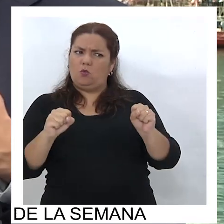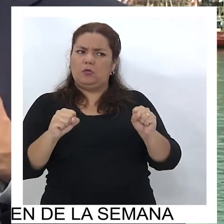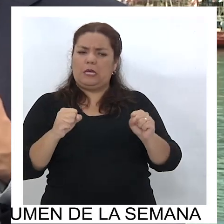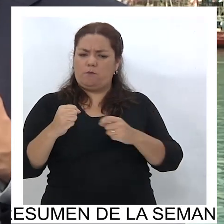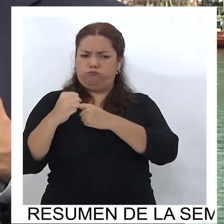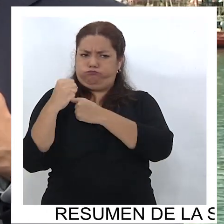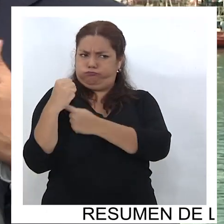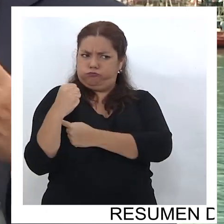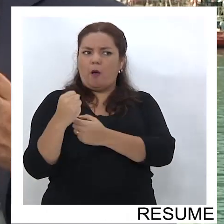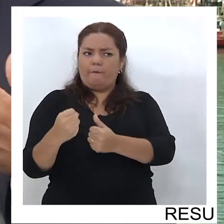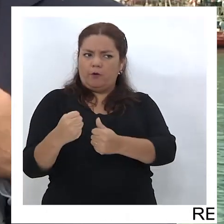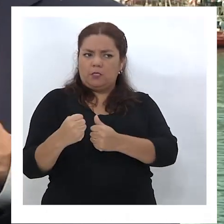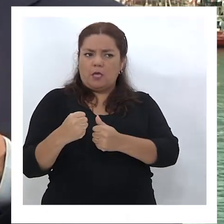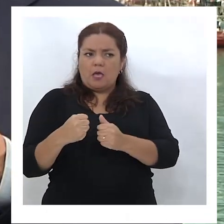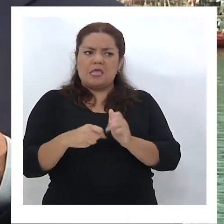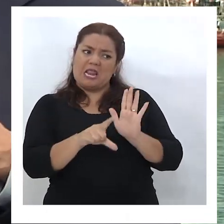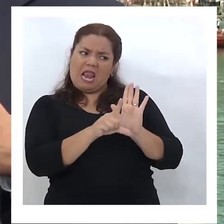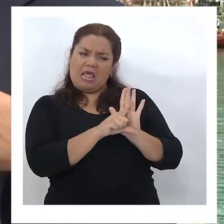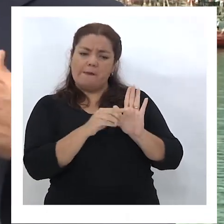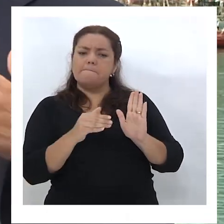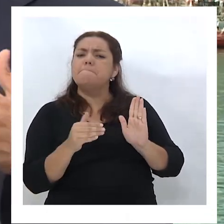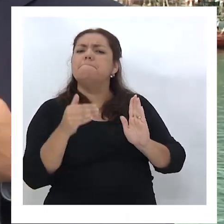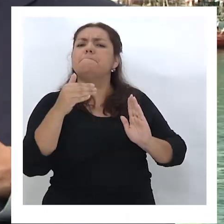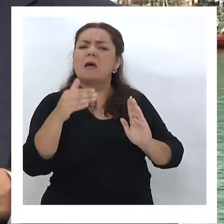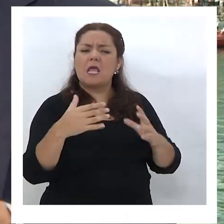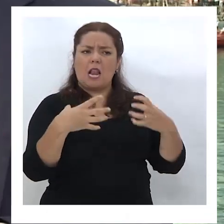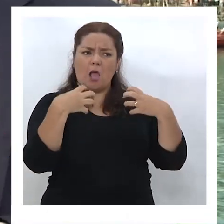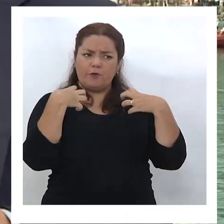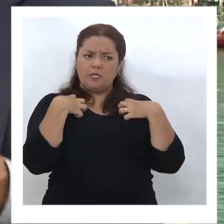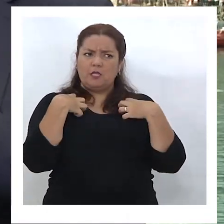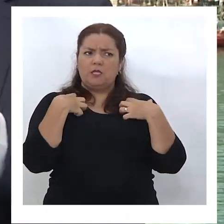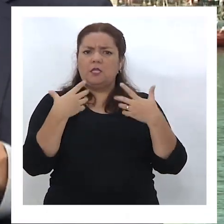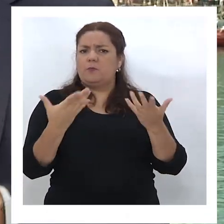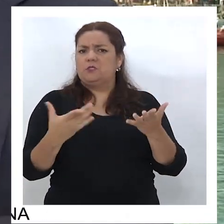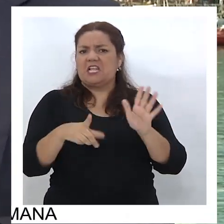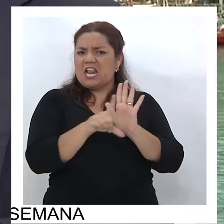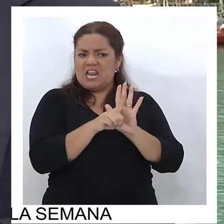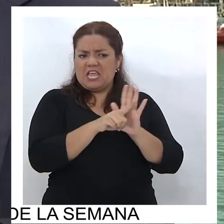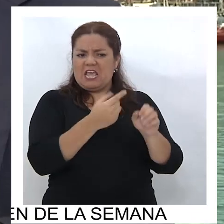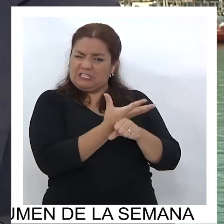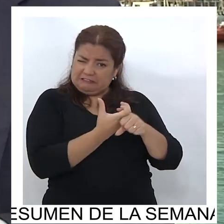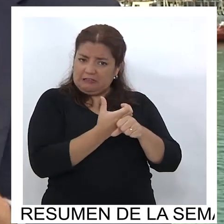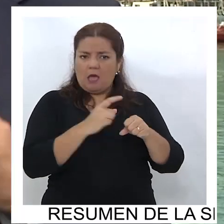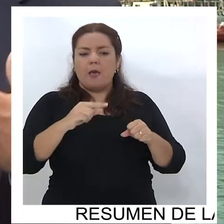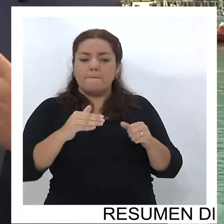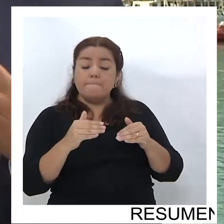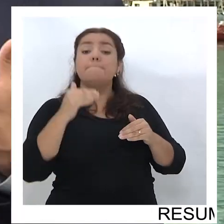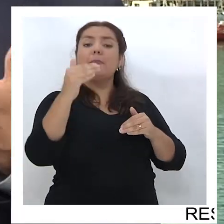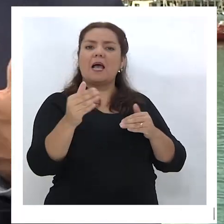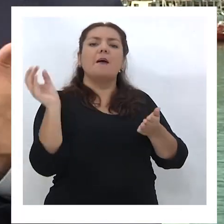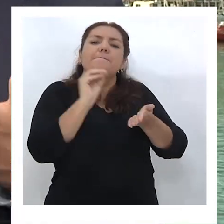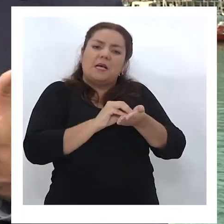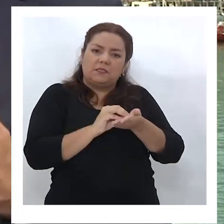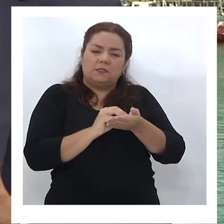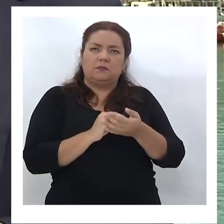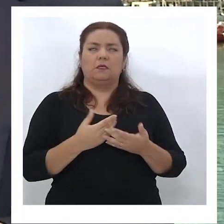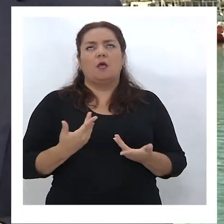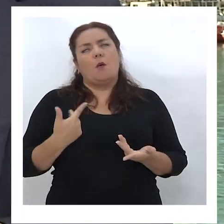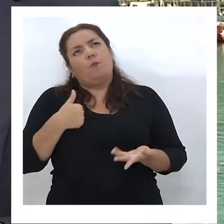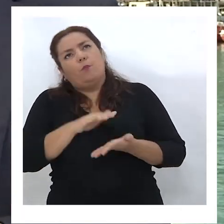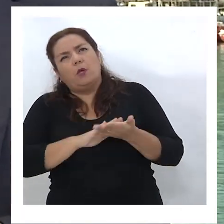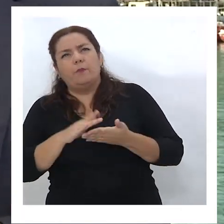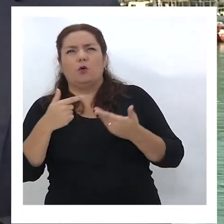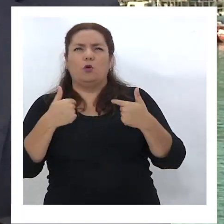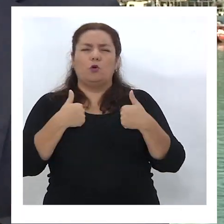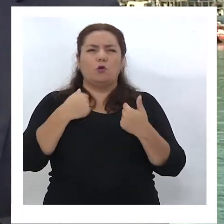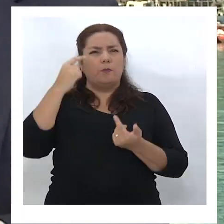te permiten ir más allá de la ley, más allá de las obligaciones que te impone la ley. Yo en mi discurso ponía el ejemplo de el intercambio